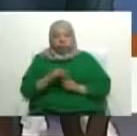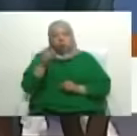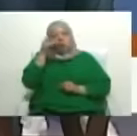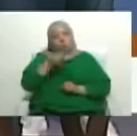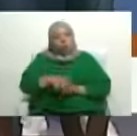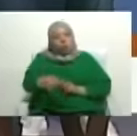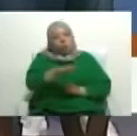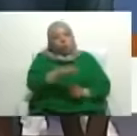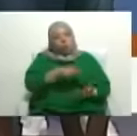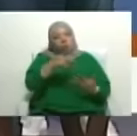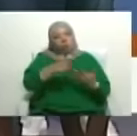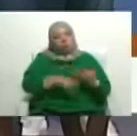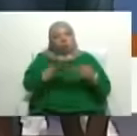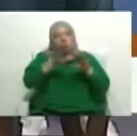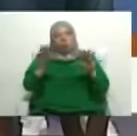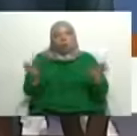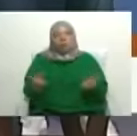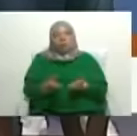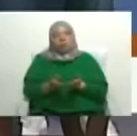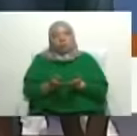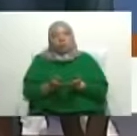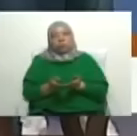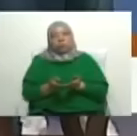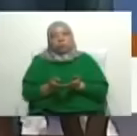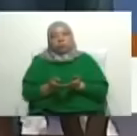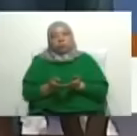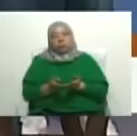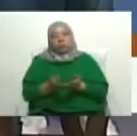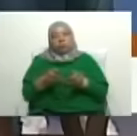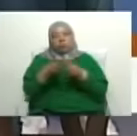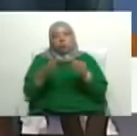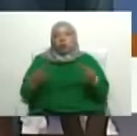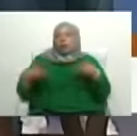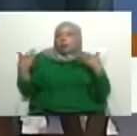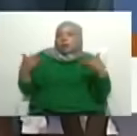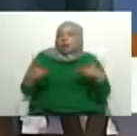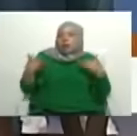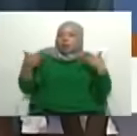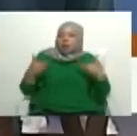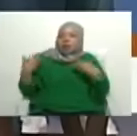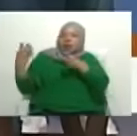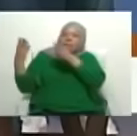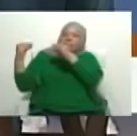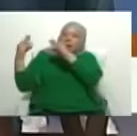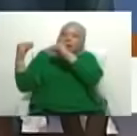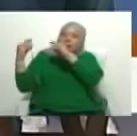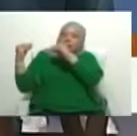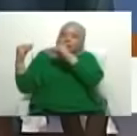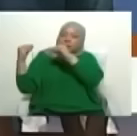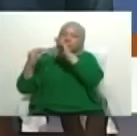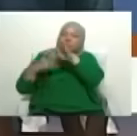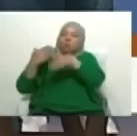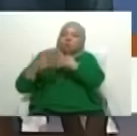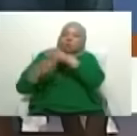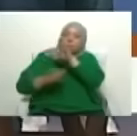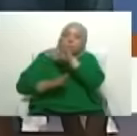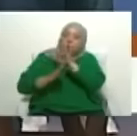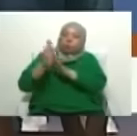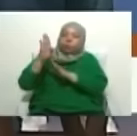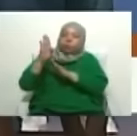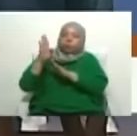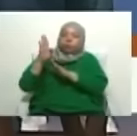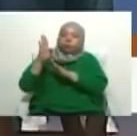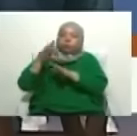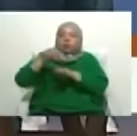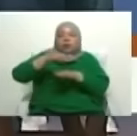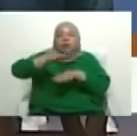de este planeta, los países del mundo, el tono de alegría y de esperanza que viene crecientemente